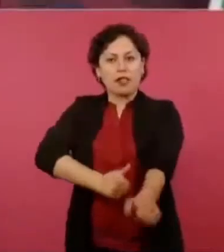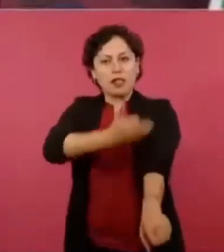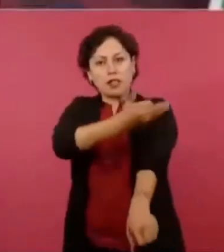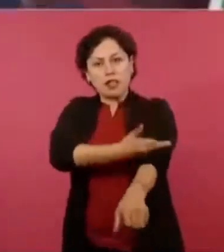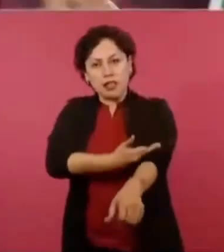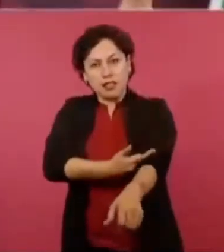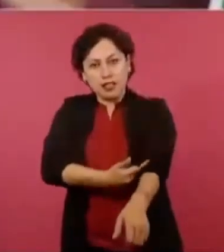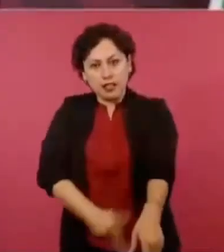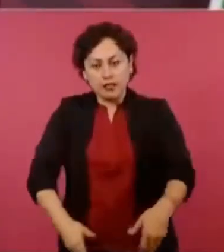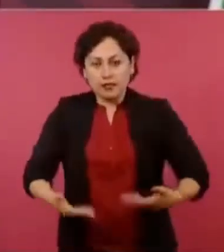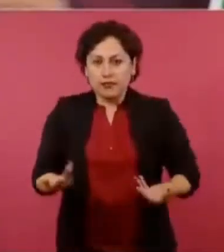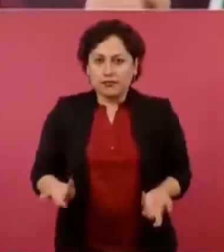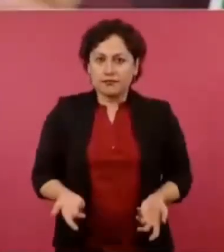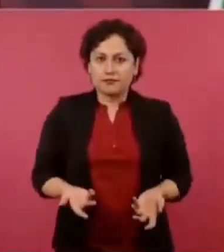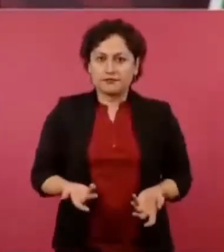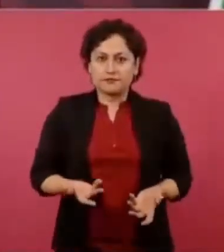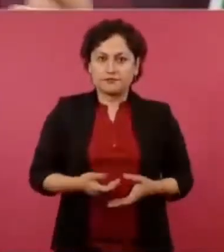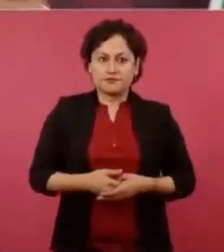¿Quiénes